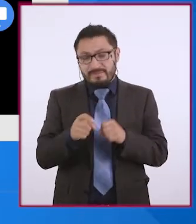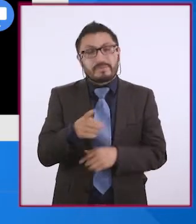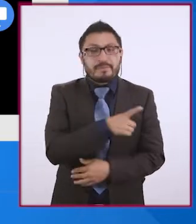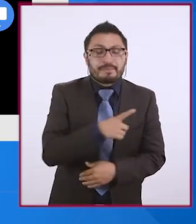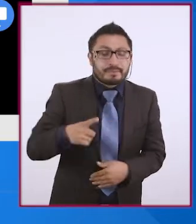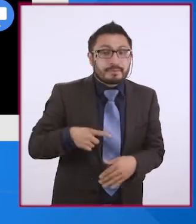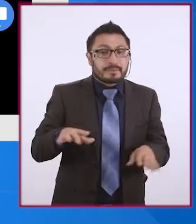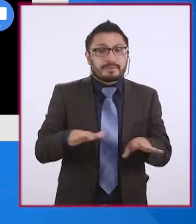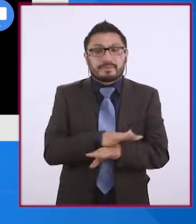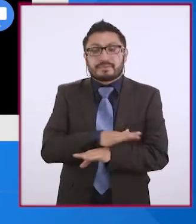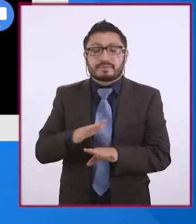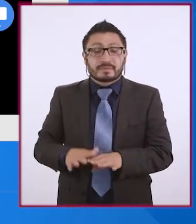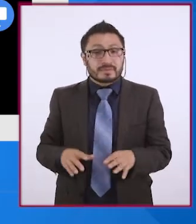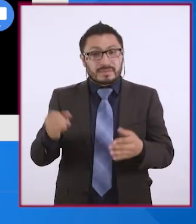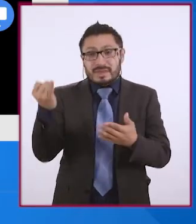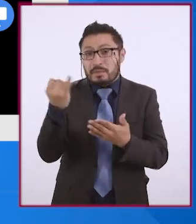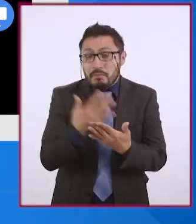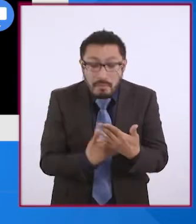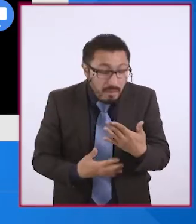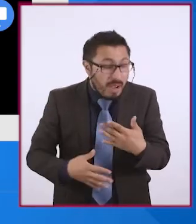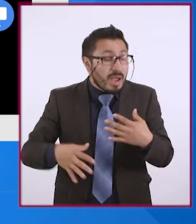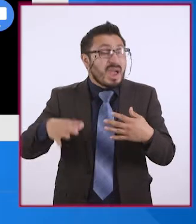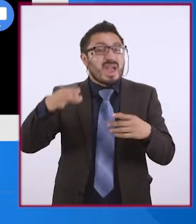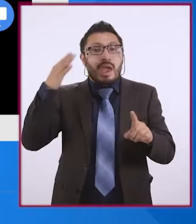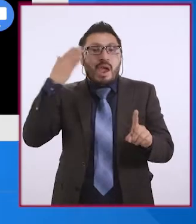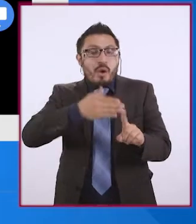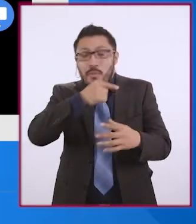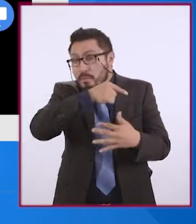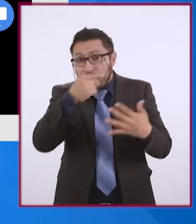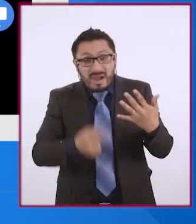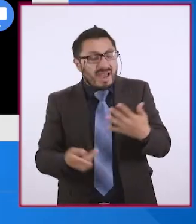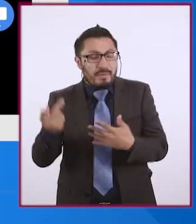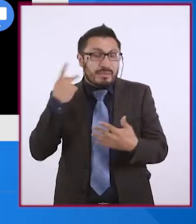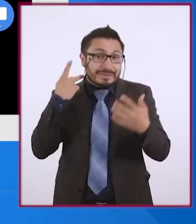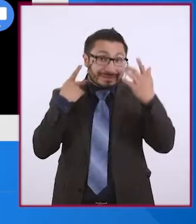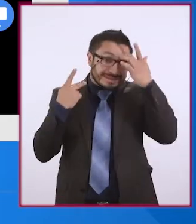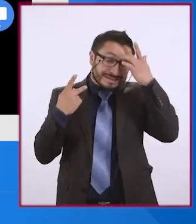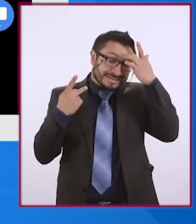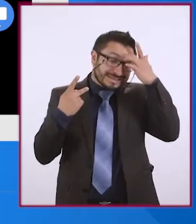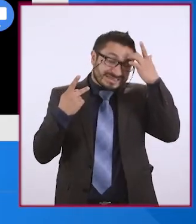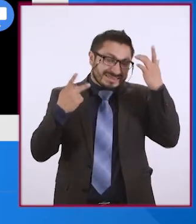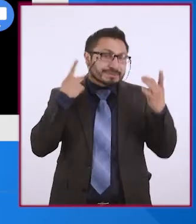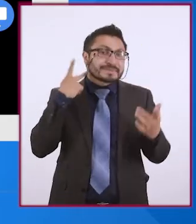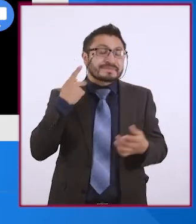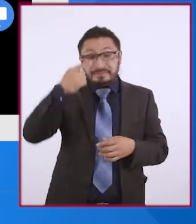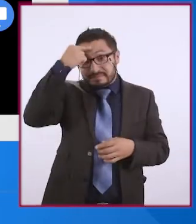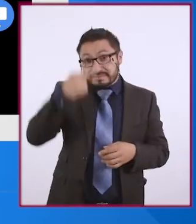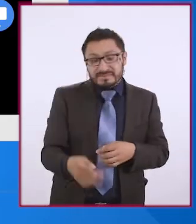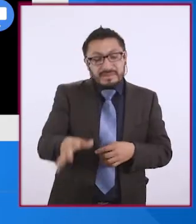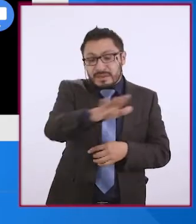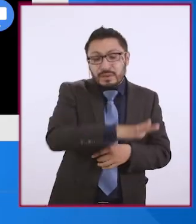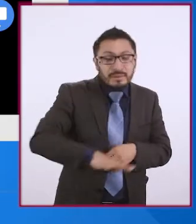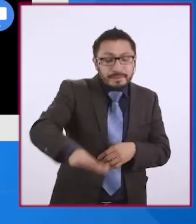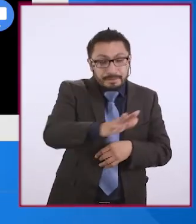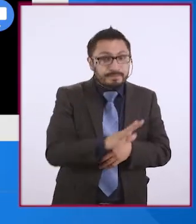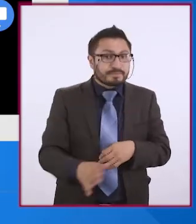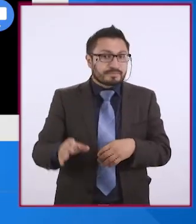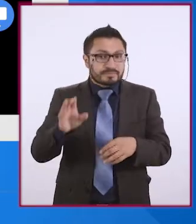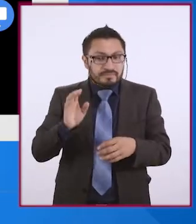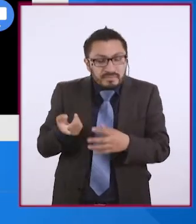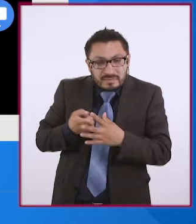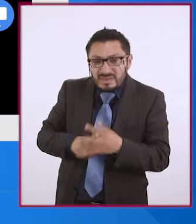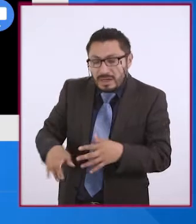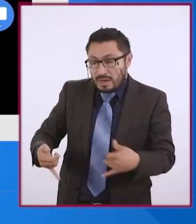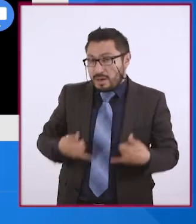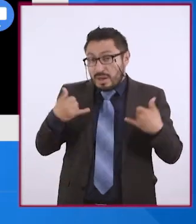la imagen y los objetivos de la política para que todos nosotros, desde la juventud,